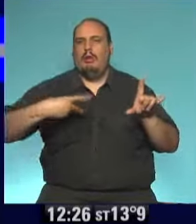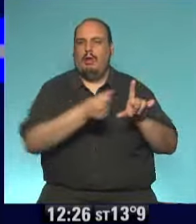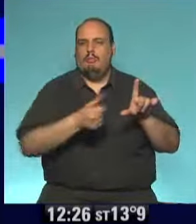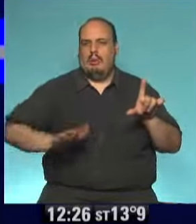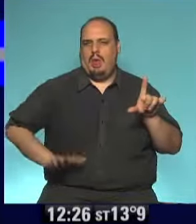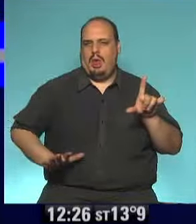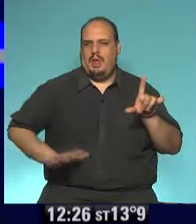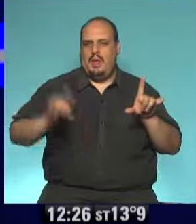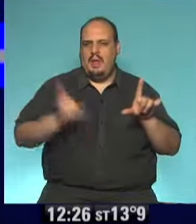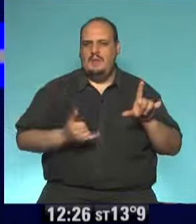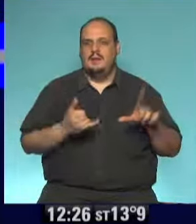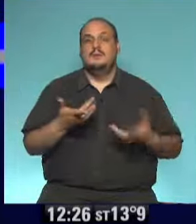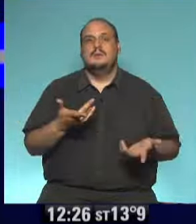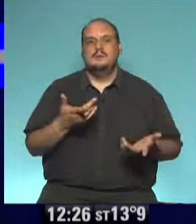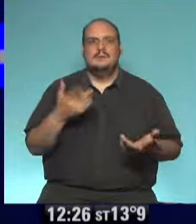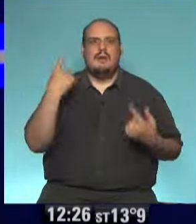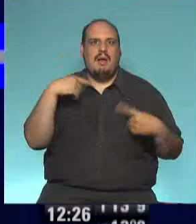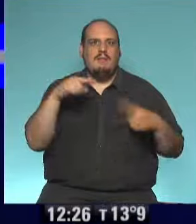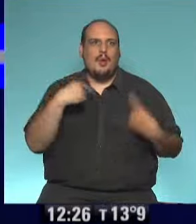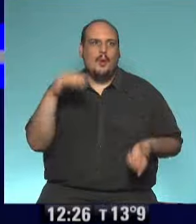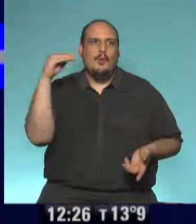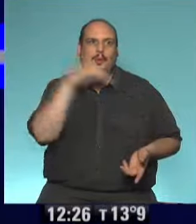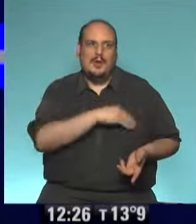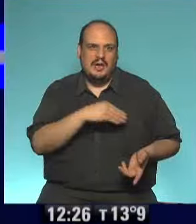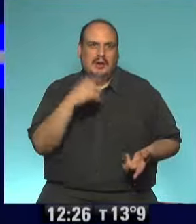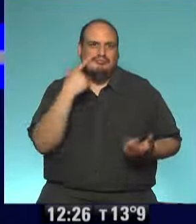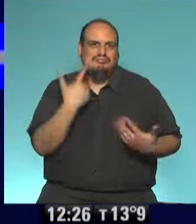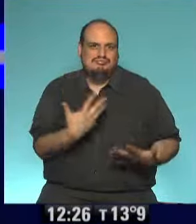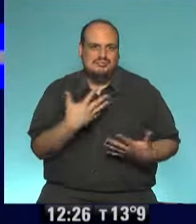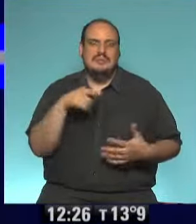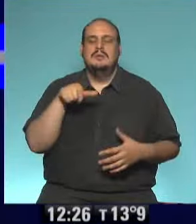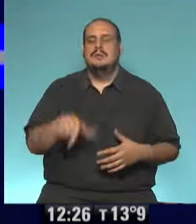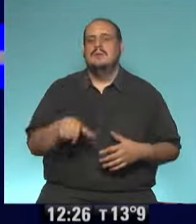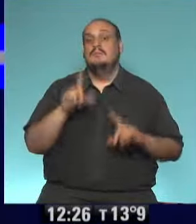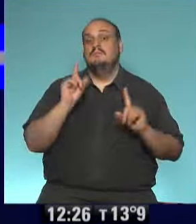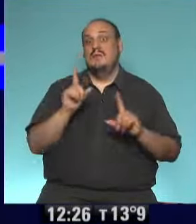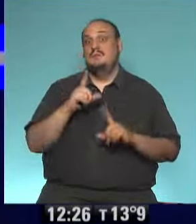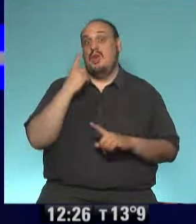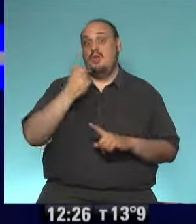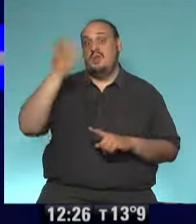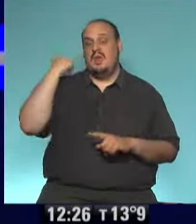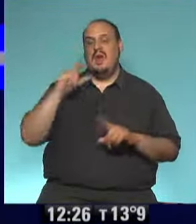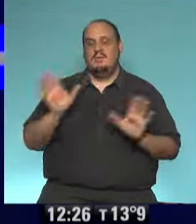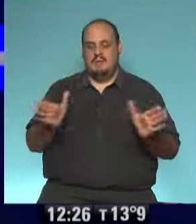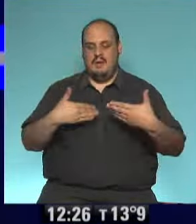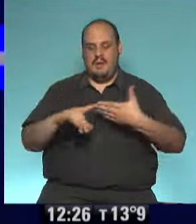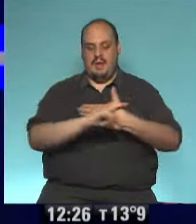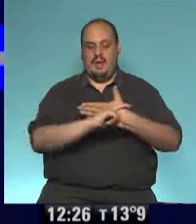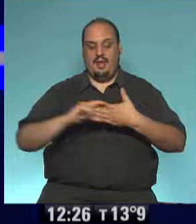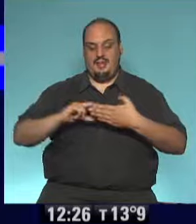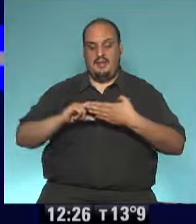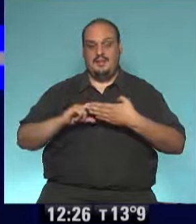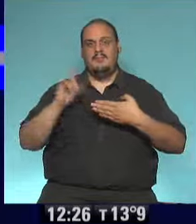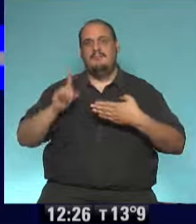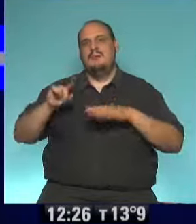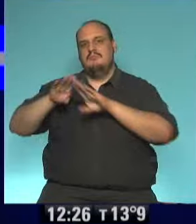quedó el vinazo en el oído, ¿no? Entonces, así como vimos el otro día que las etiquetas, porque están reguladas por la